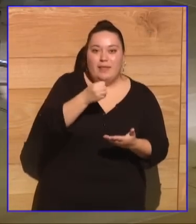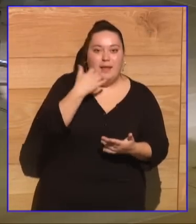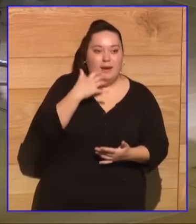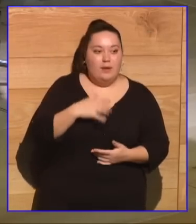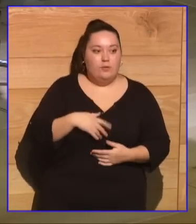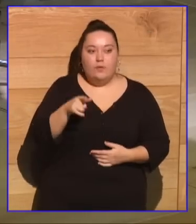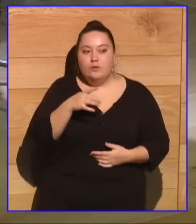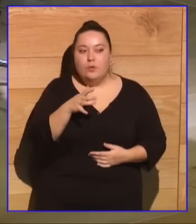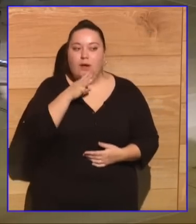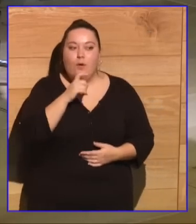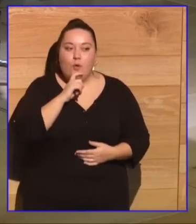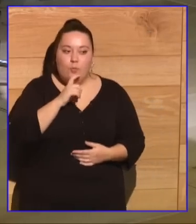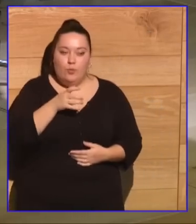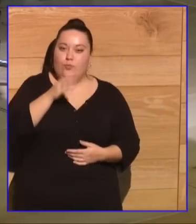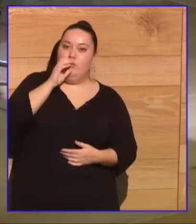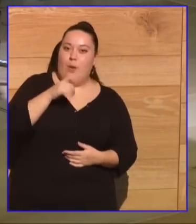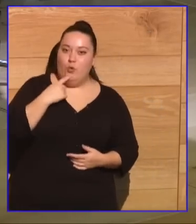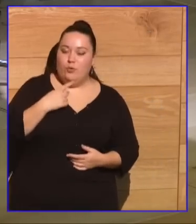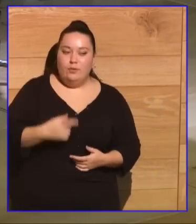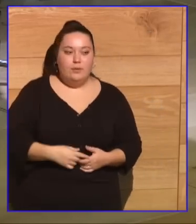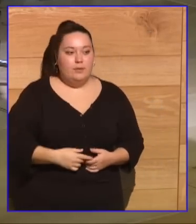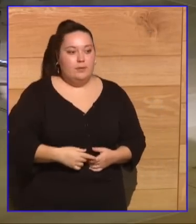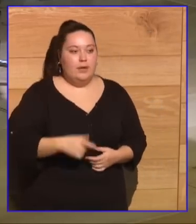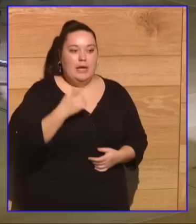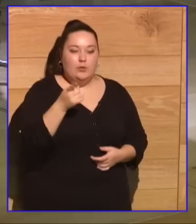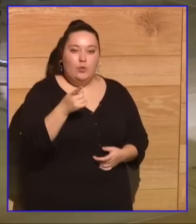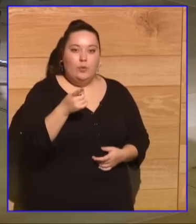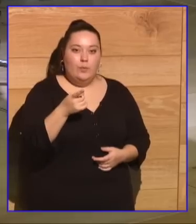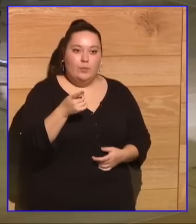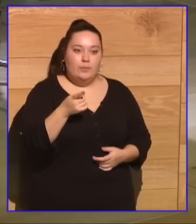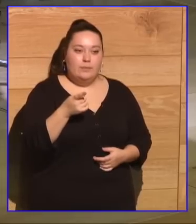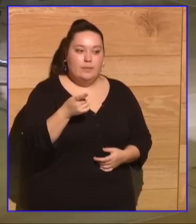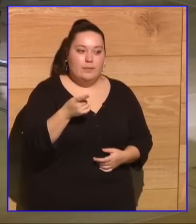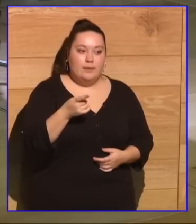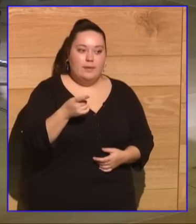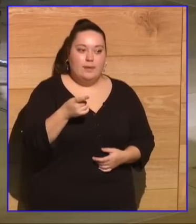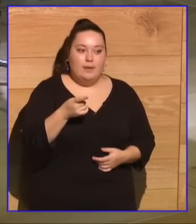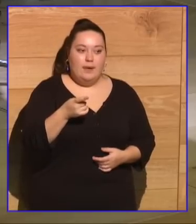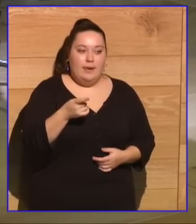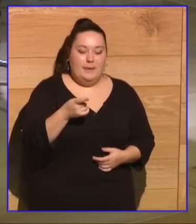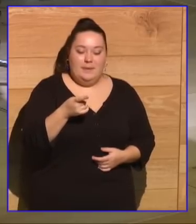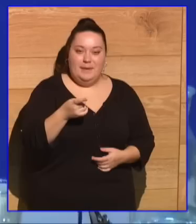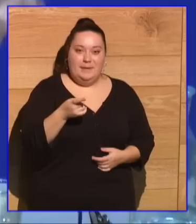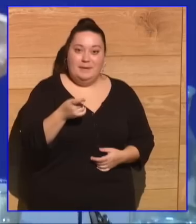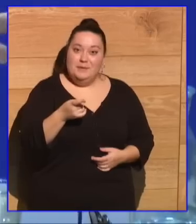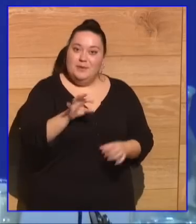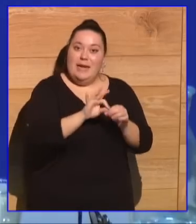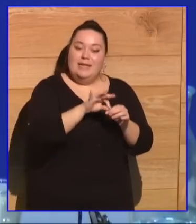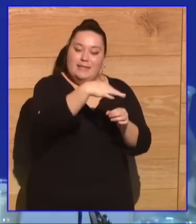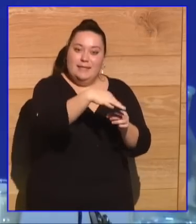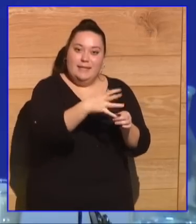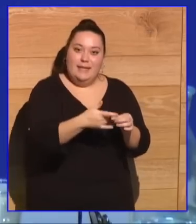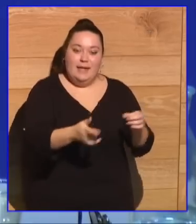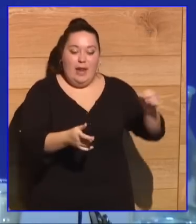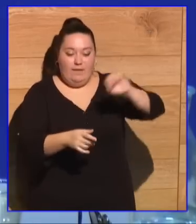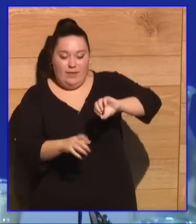el agua morro entonces? Y sin embargo el agua en lata, o sea, tú has vaciado una lata y has bebido Agua. No. El agua en lata está buenísimo. ¿Cómo